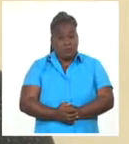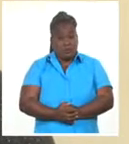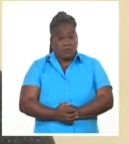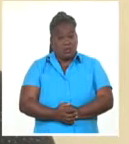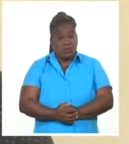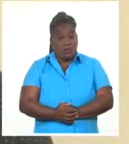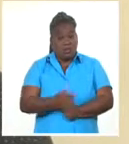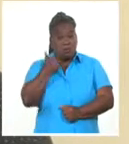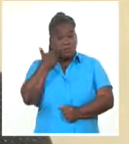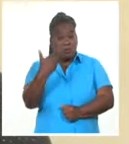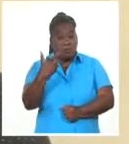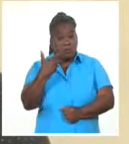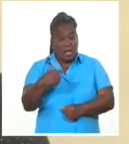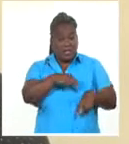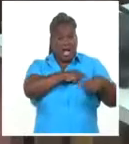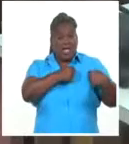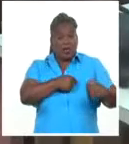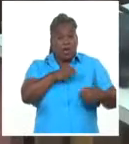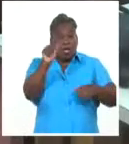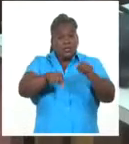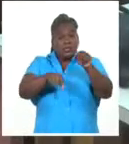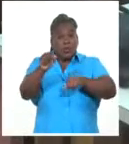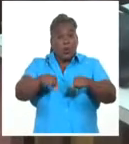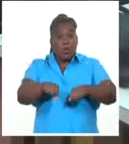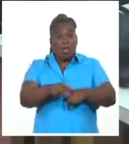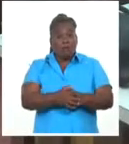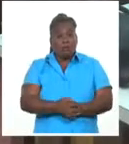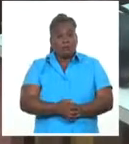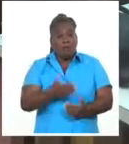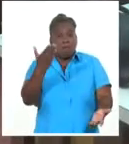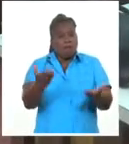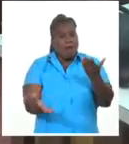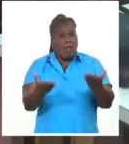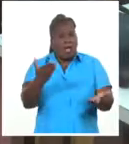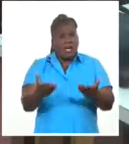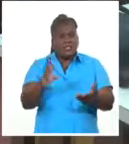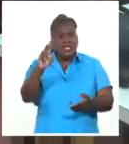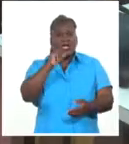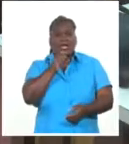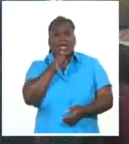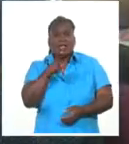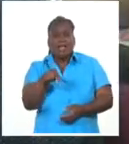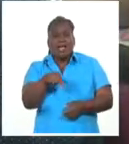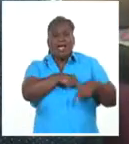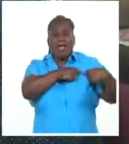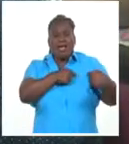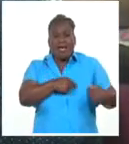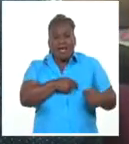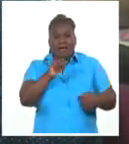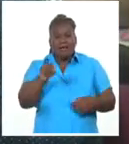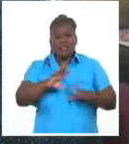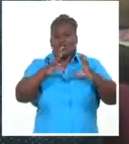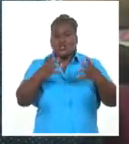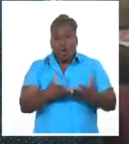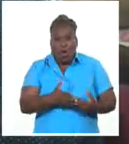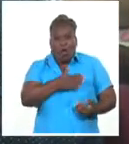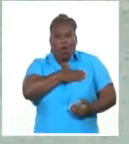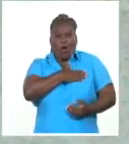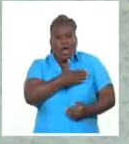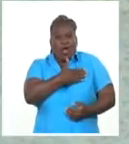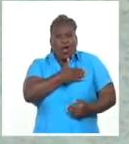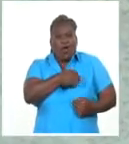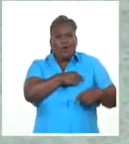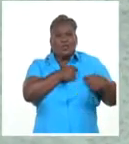importantes del país en la especialidad de cardiología y cirugía cardiovascular. El balance de la red cardioquirúrgica central, todo con el corazón, es un